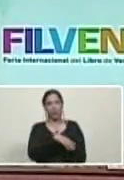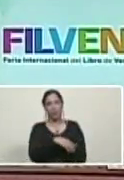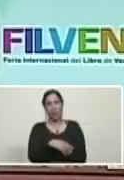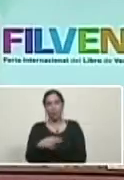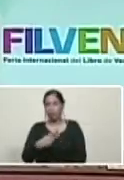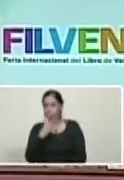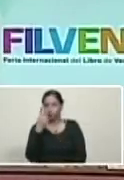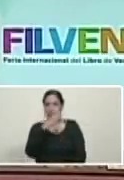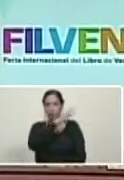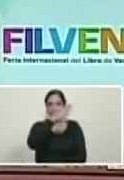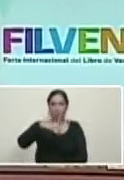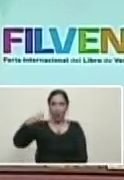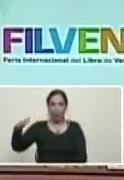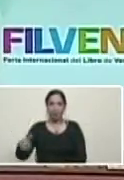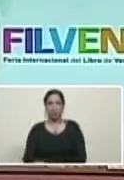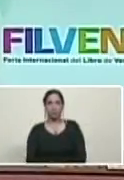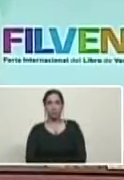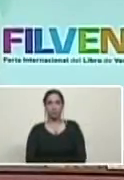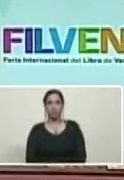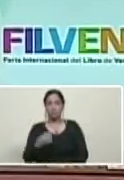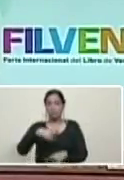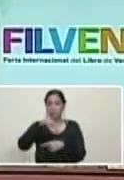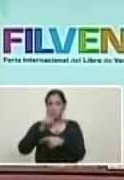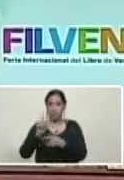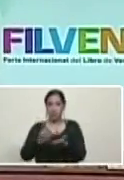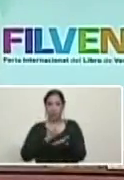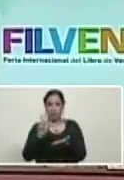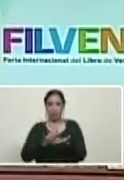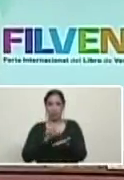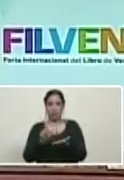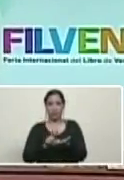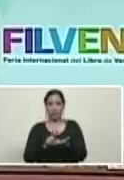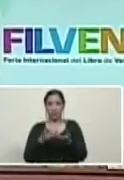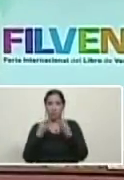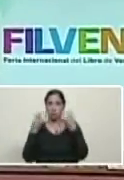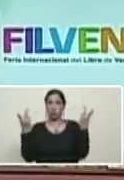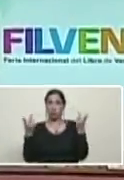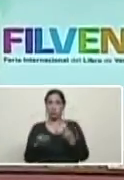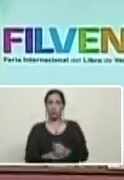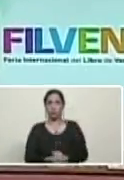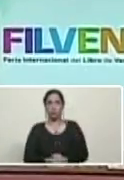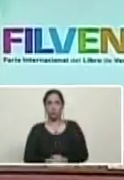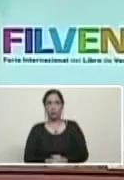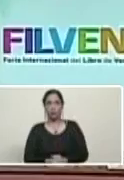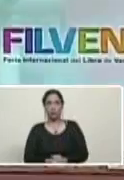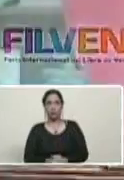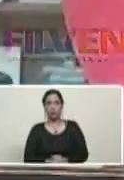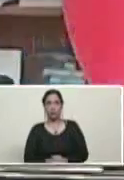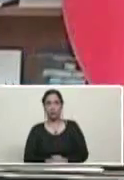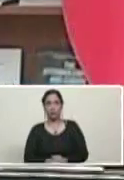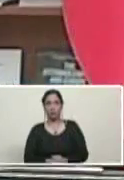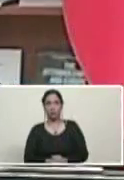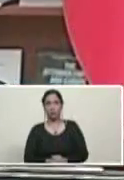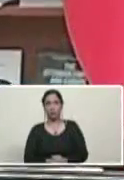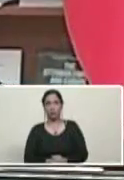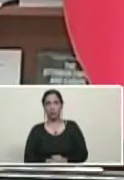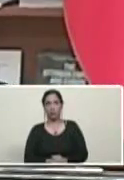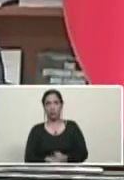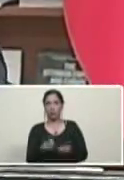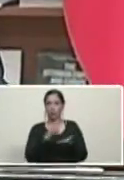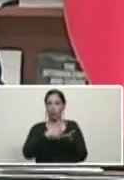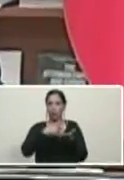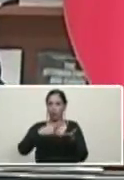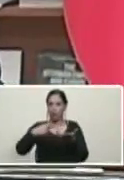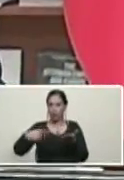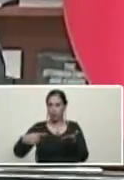Y tenemos también el primer libro publicado en editoriales nuestras que escribe un